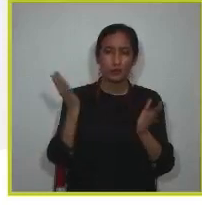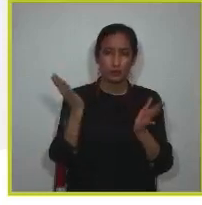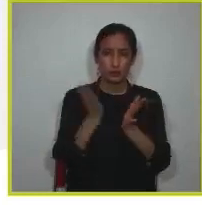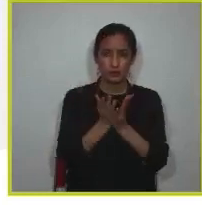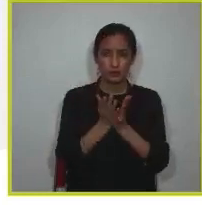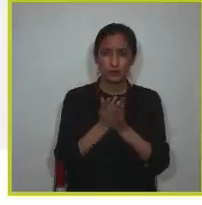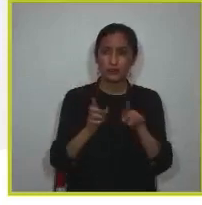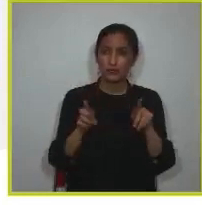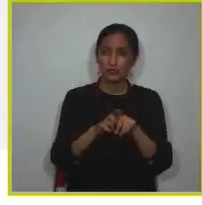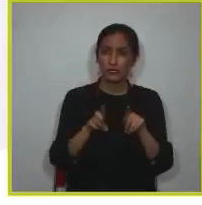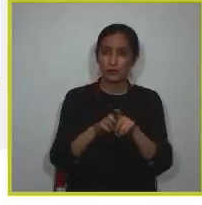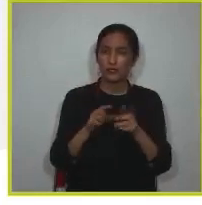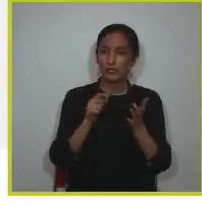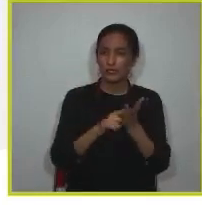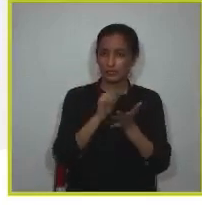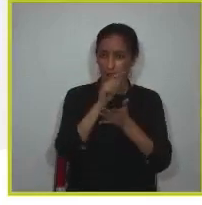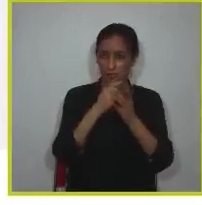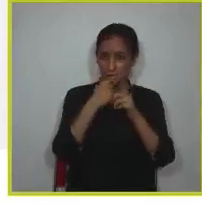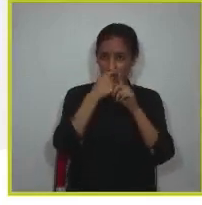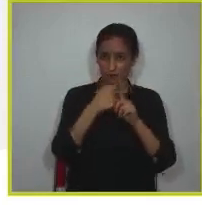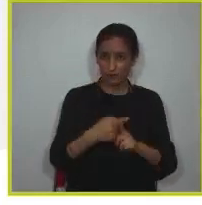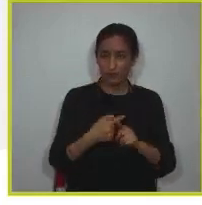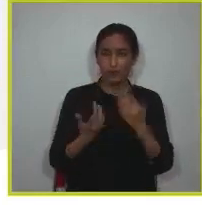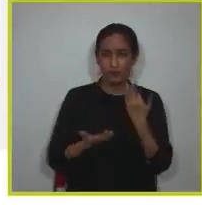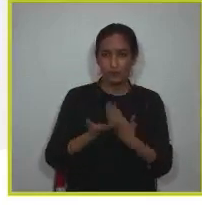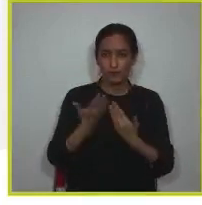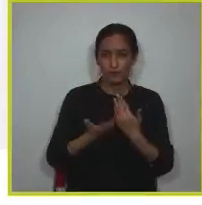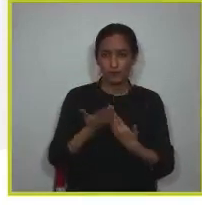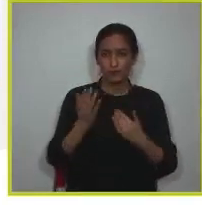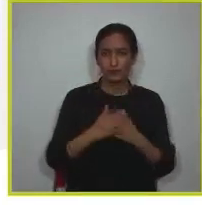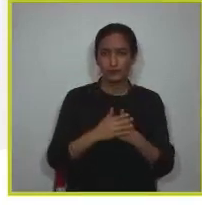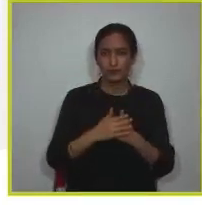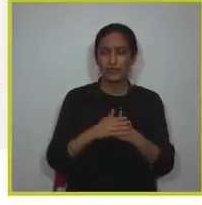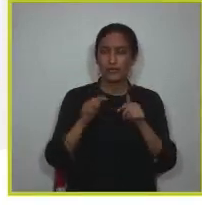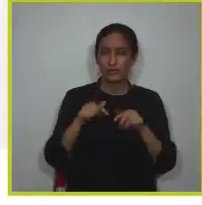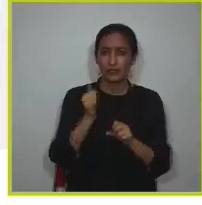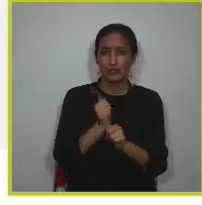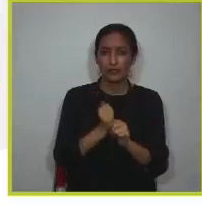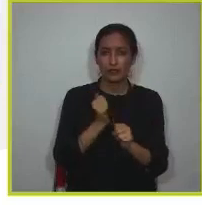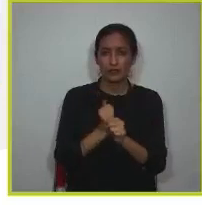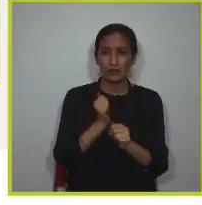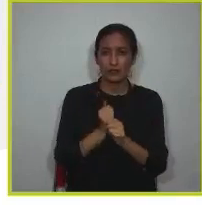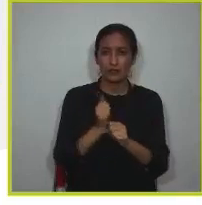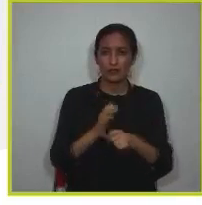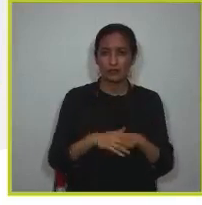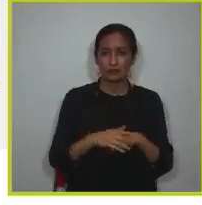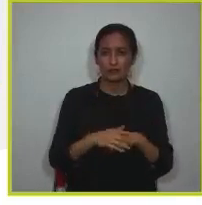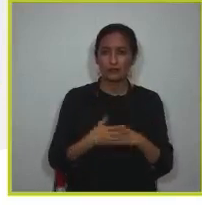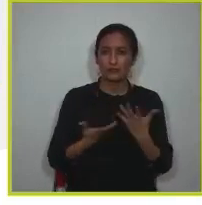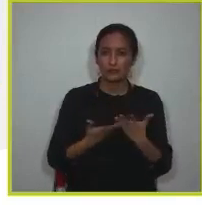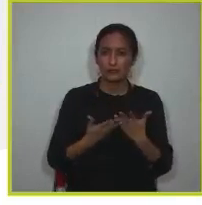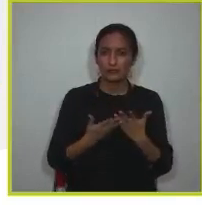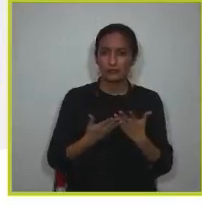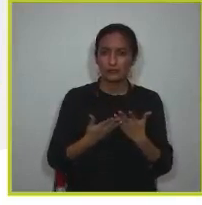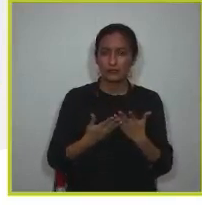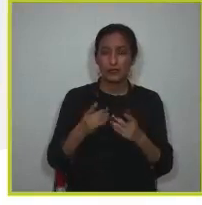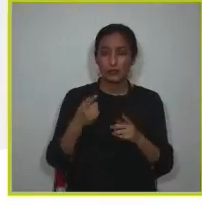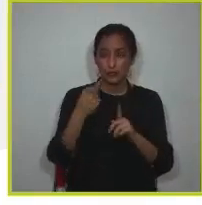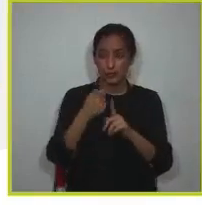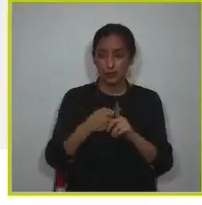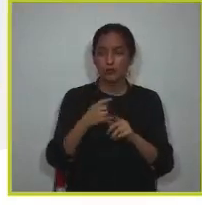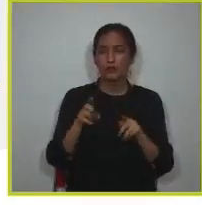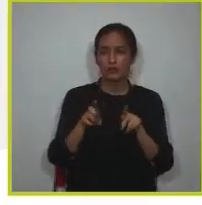multa haciéndole con esta calculadora fácil la estabor de disuadir El incumplimiento